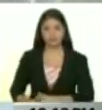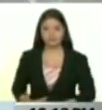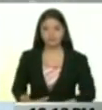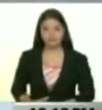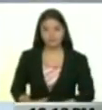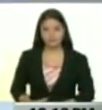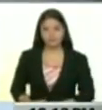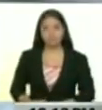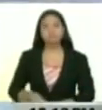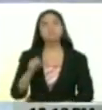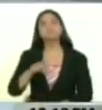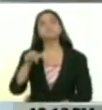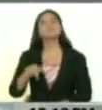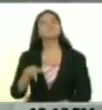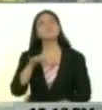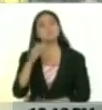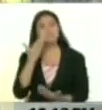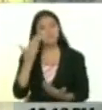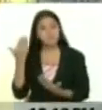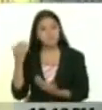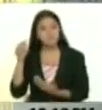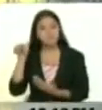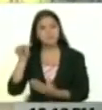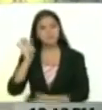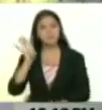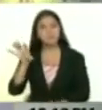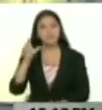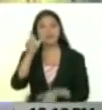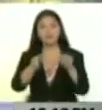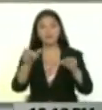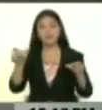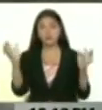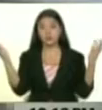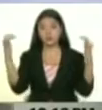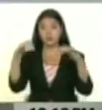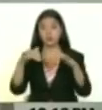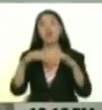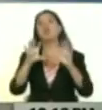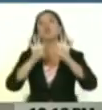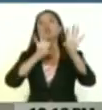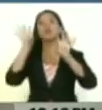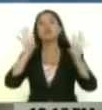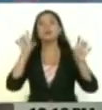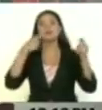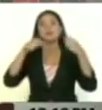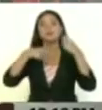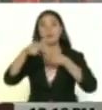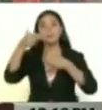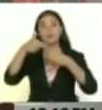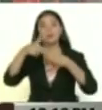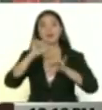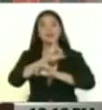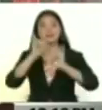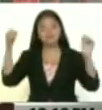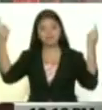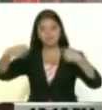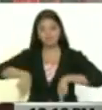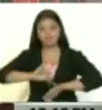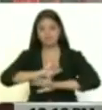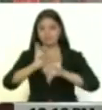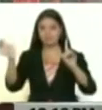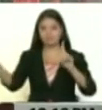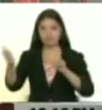Así es, a esta hora en Viena, los miembros que conforman la Organización de Países Exportadores de Petróleo ya alcanzaron un